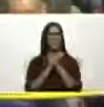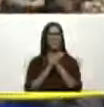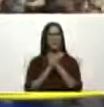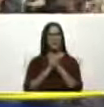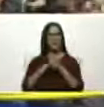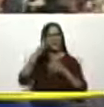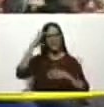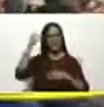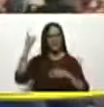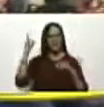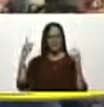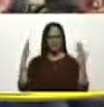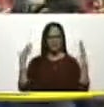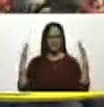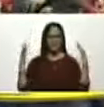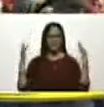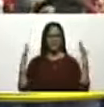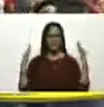Delcy,